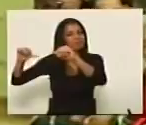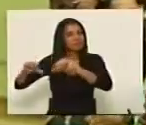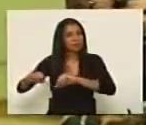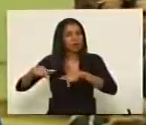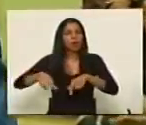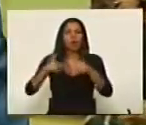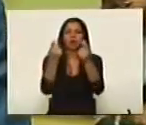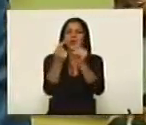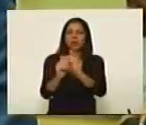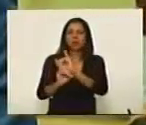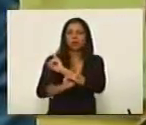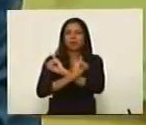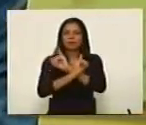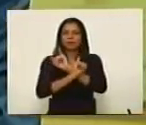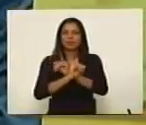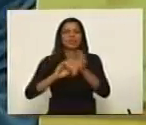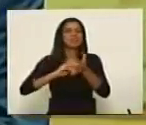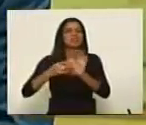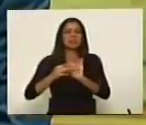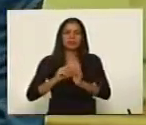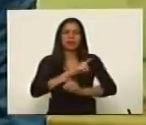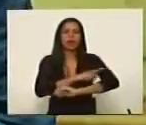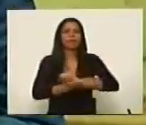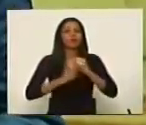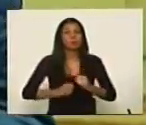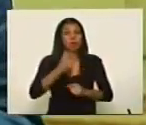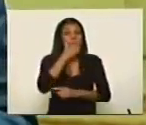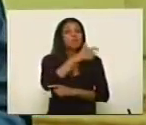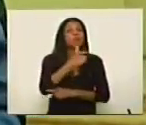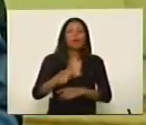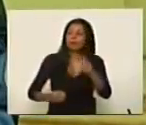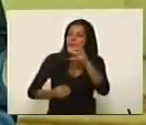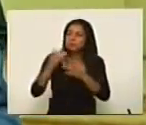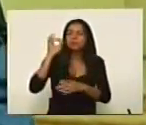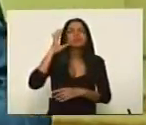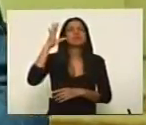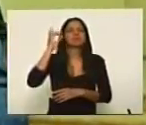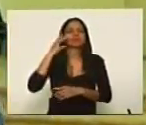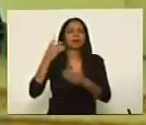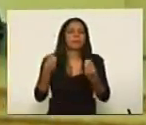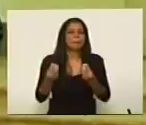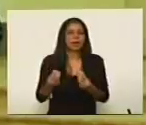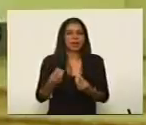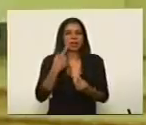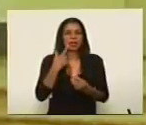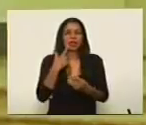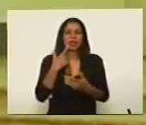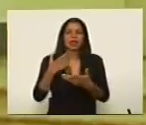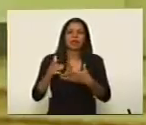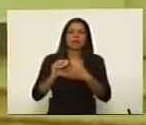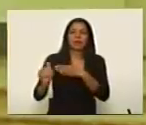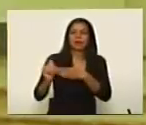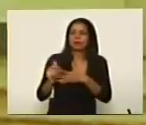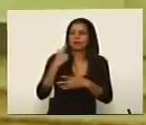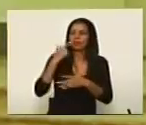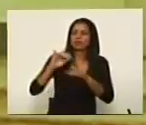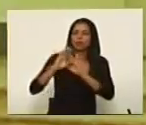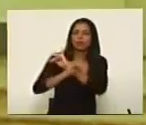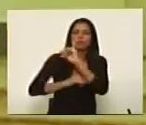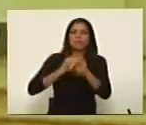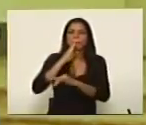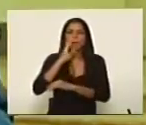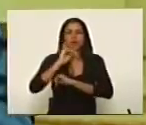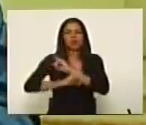permite rescatar, visibilizar los poderes creadores del pueblo y darle condiciones precisamente para prescindir del tercero fiable, de la banca y del sistema